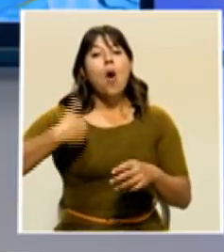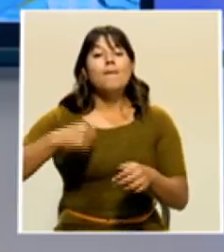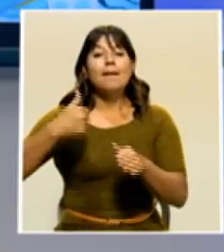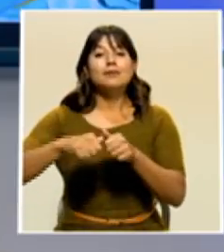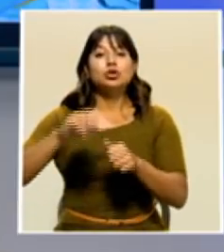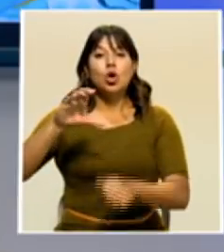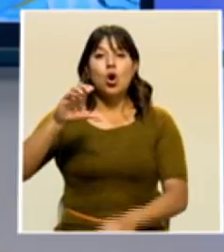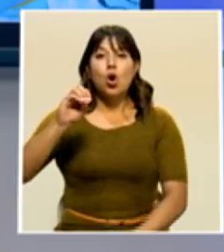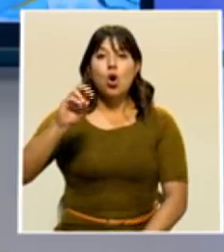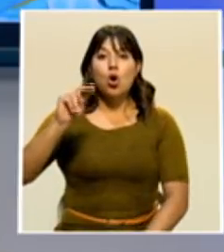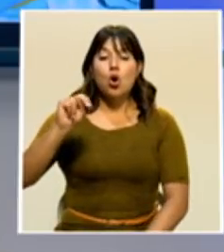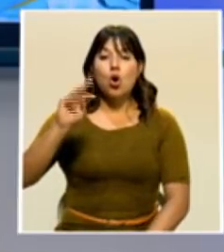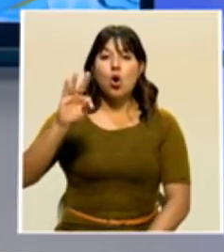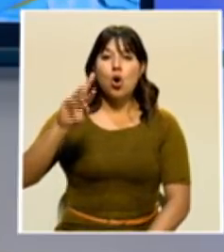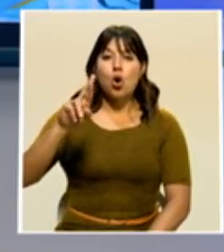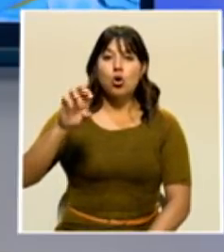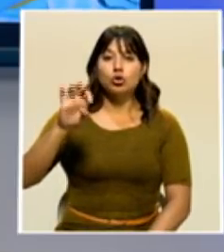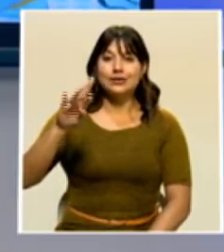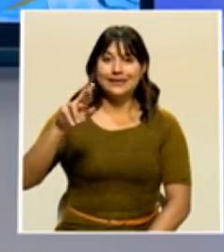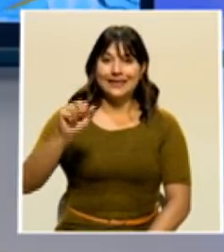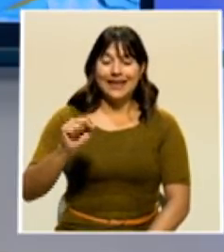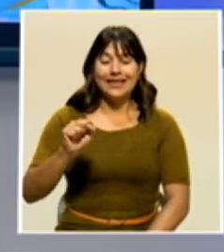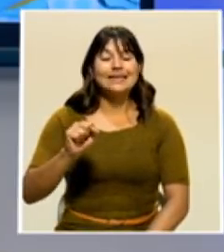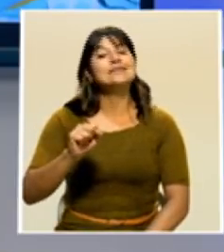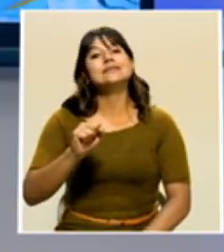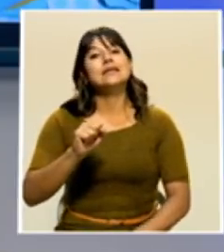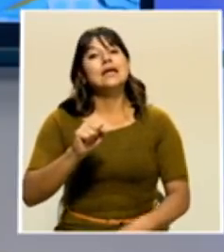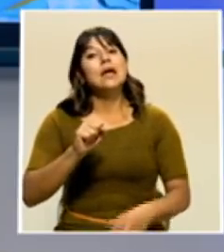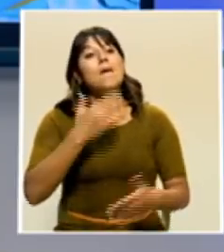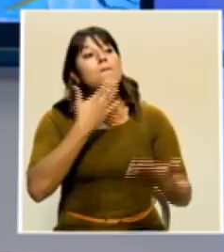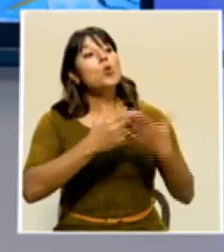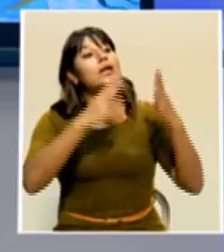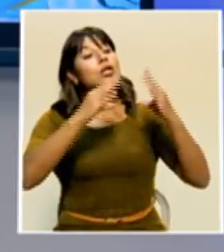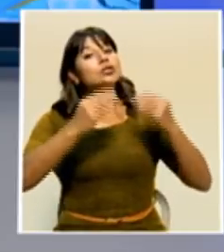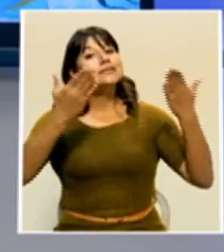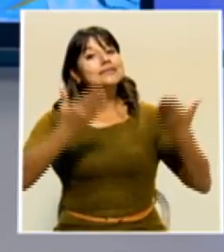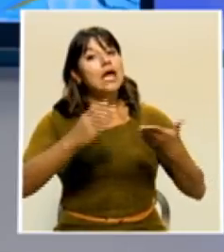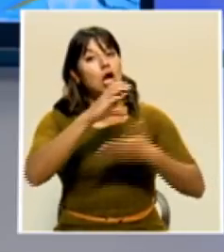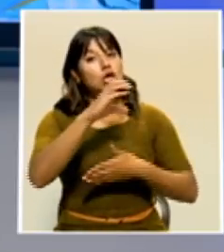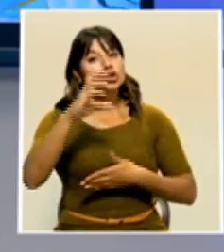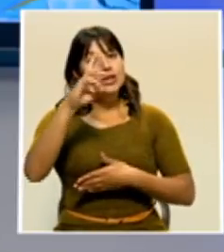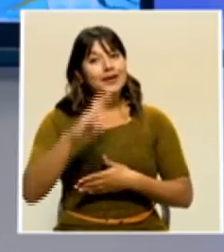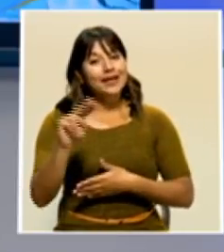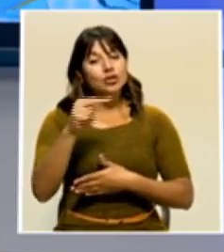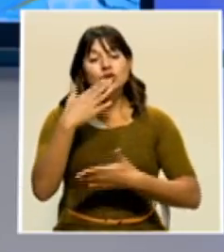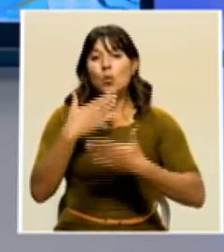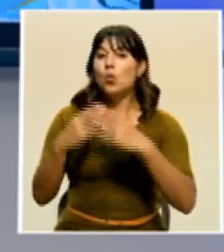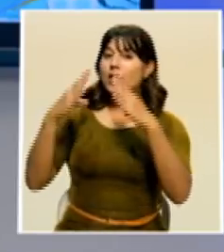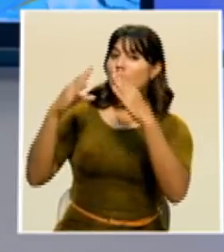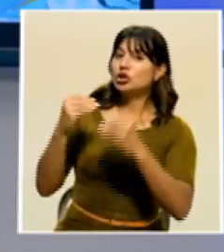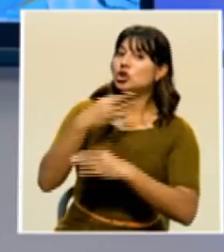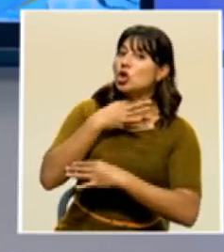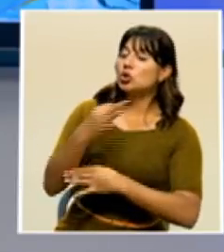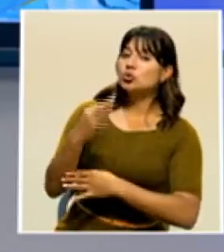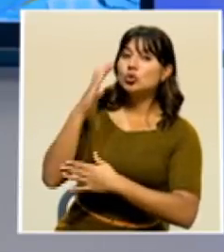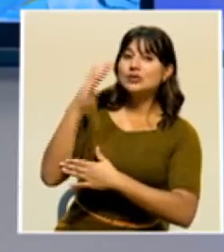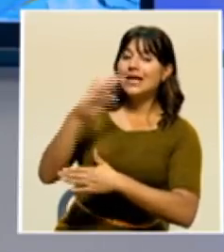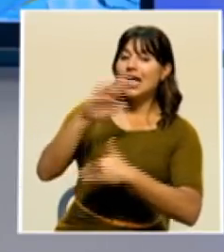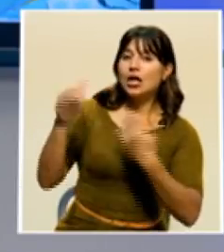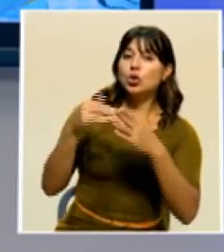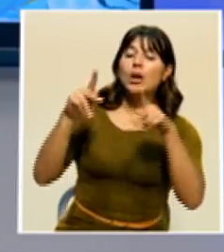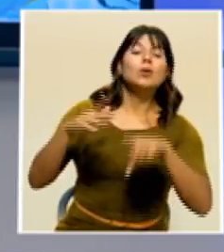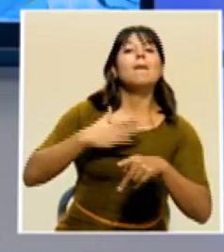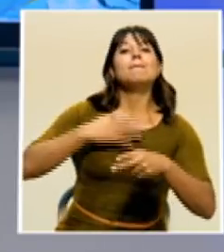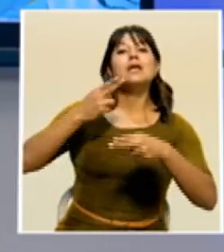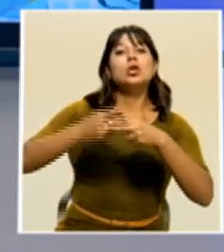noches, don Martín. Bienvenido a Costa Rica Noticias. Buenas noches, un gusto saludarles a todos los que están al aire. Mi nombre es Martín